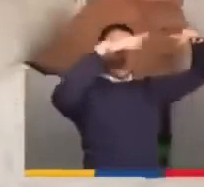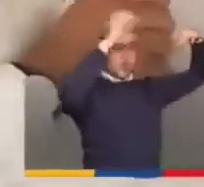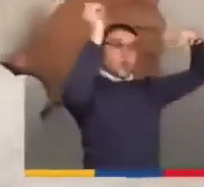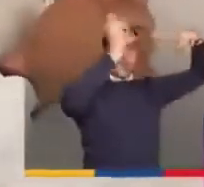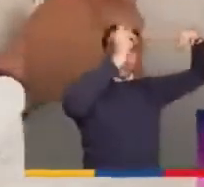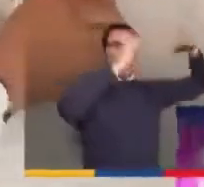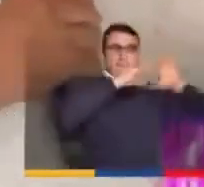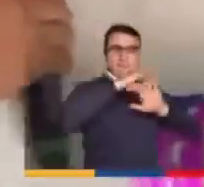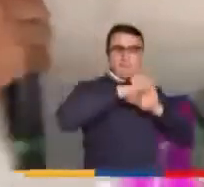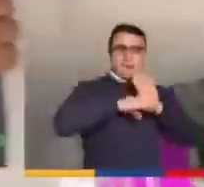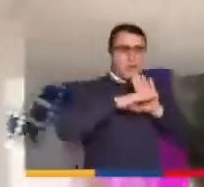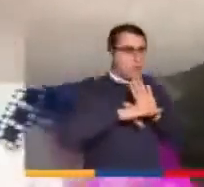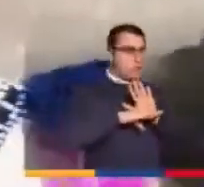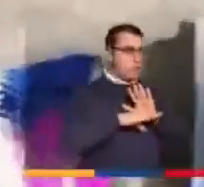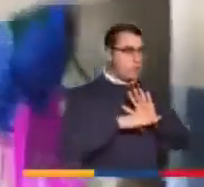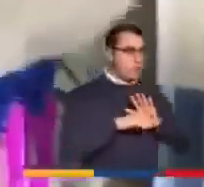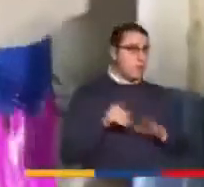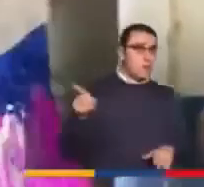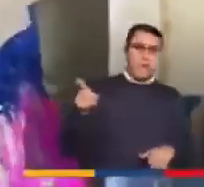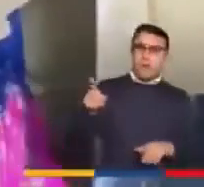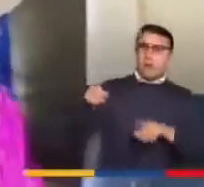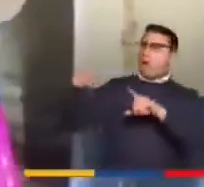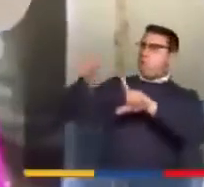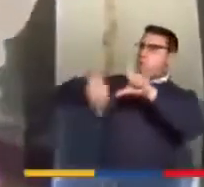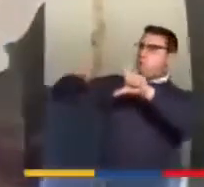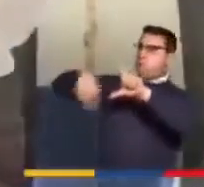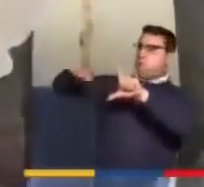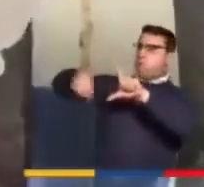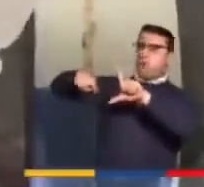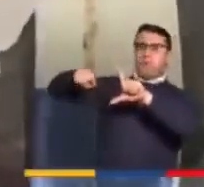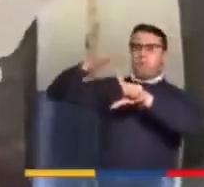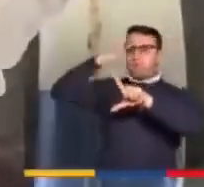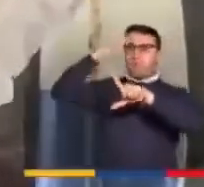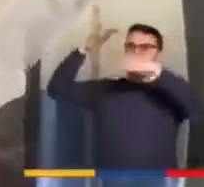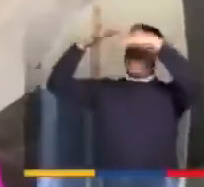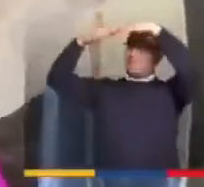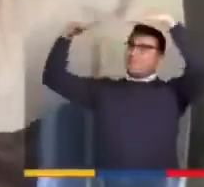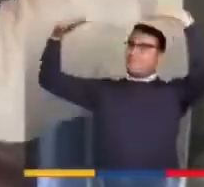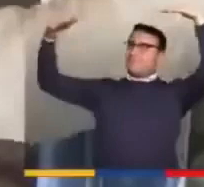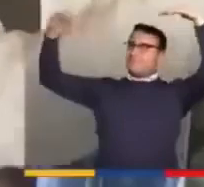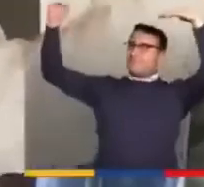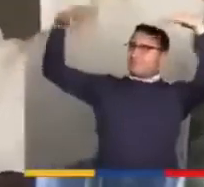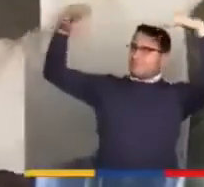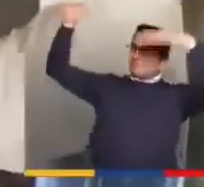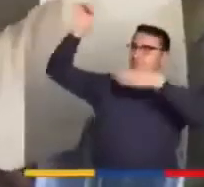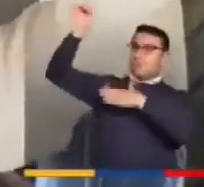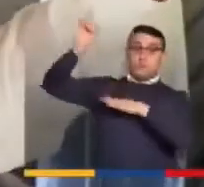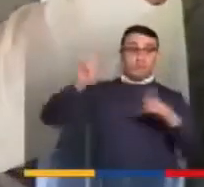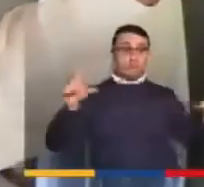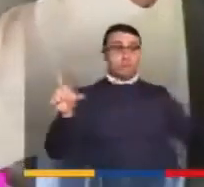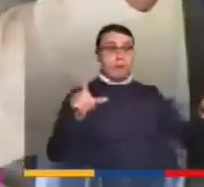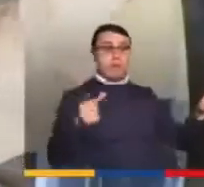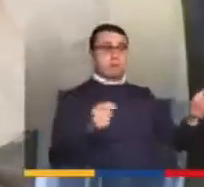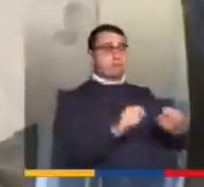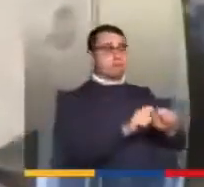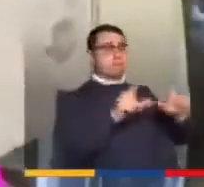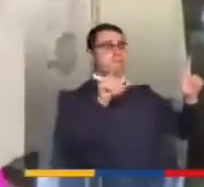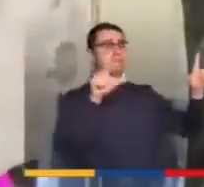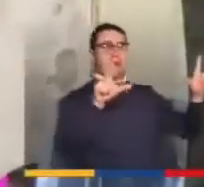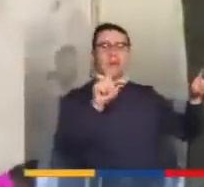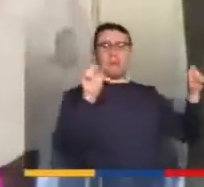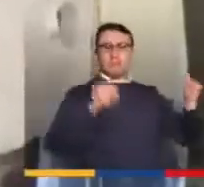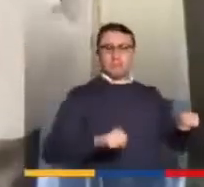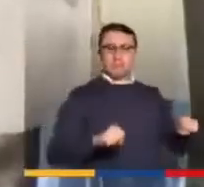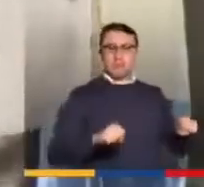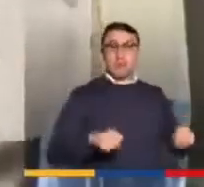Este ventilador no sé con qué se está moviendo, pero se puede mover con los paneles. Se puede prender el televisor con los paneles. Si uno